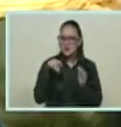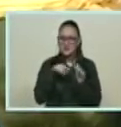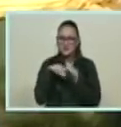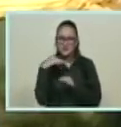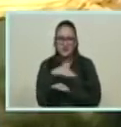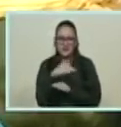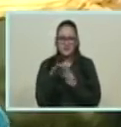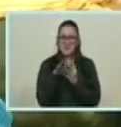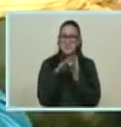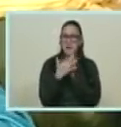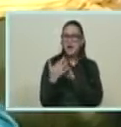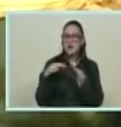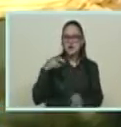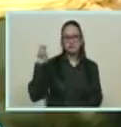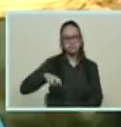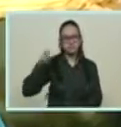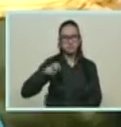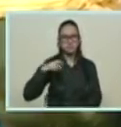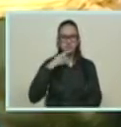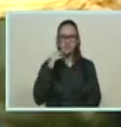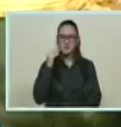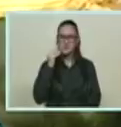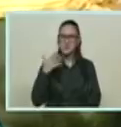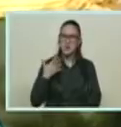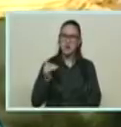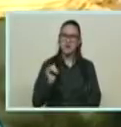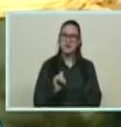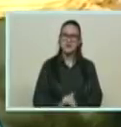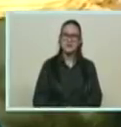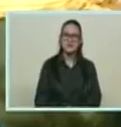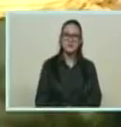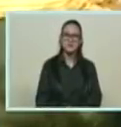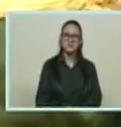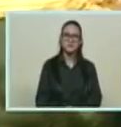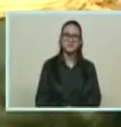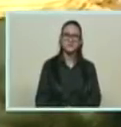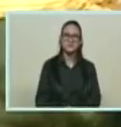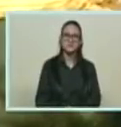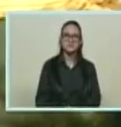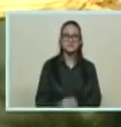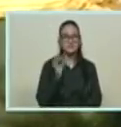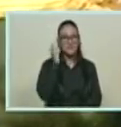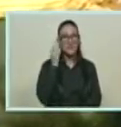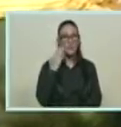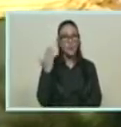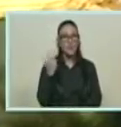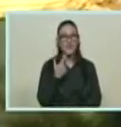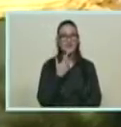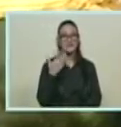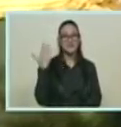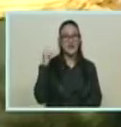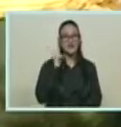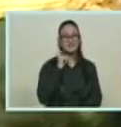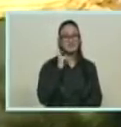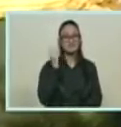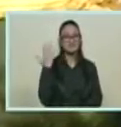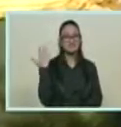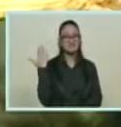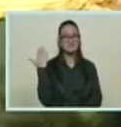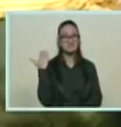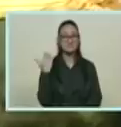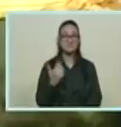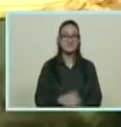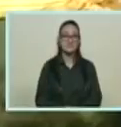por los barrios, todo eso, todo eso. Por eso es que Estrella dice desde aquella edad temprana,